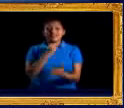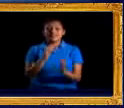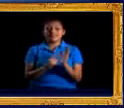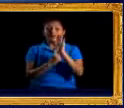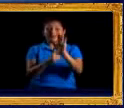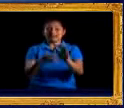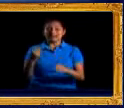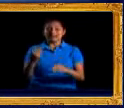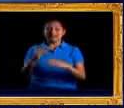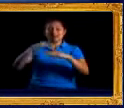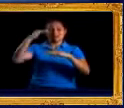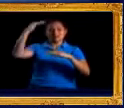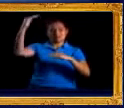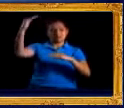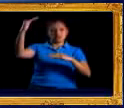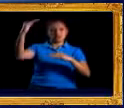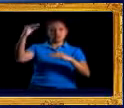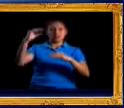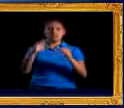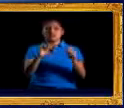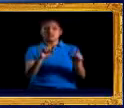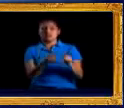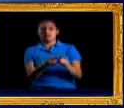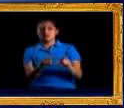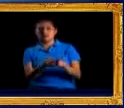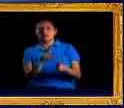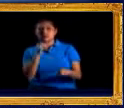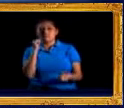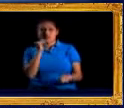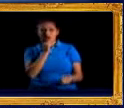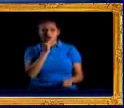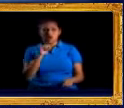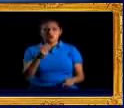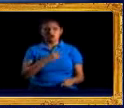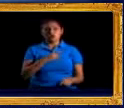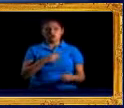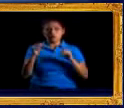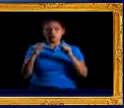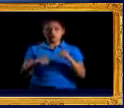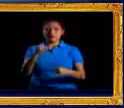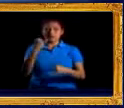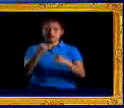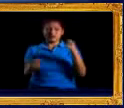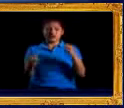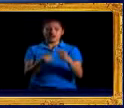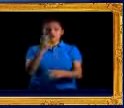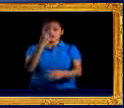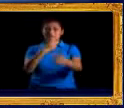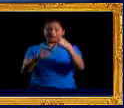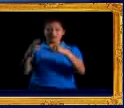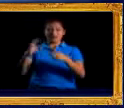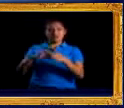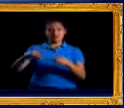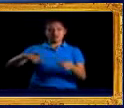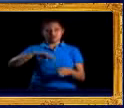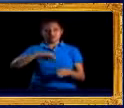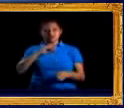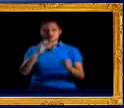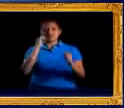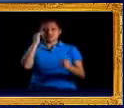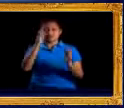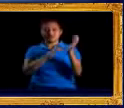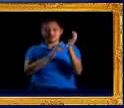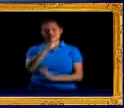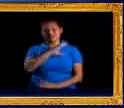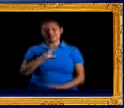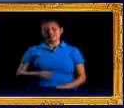las dimensiones de semejante imperio solo podrán terminar con la venida de nuestro Señor Jesucristo.